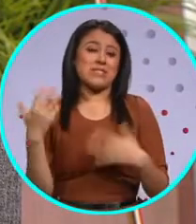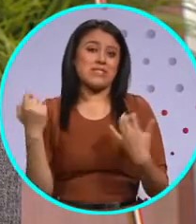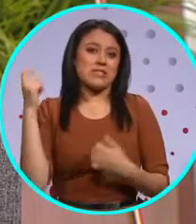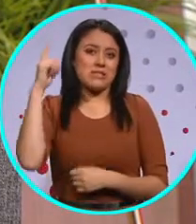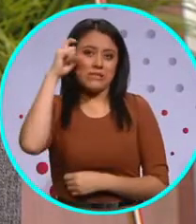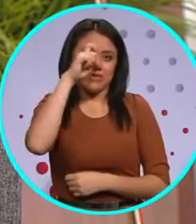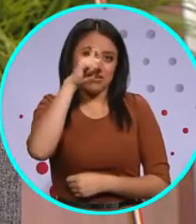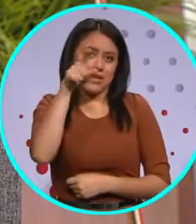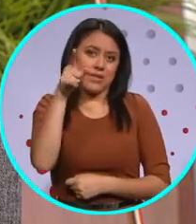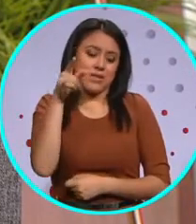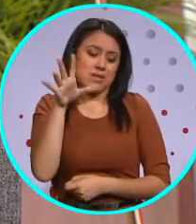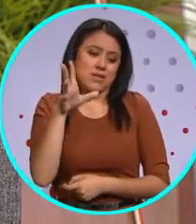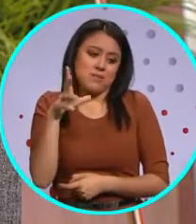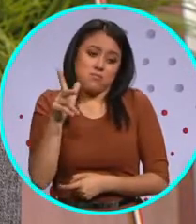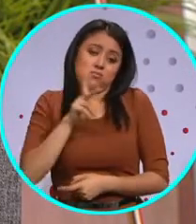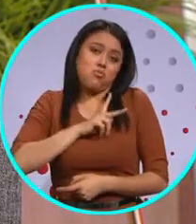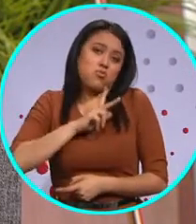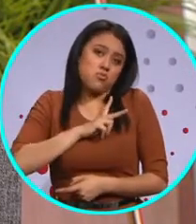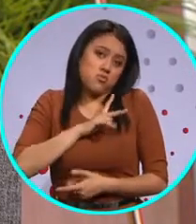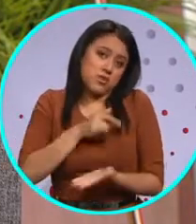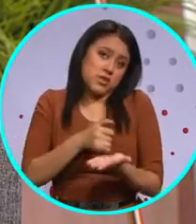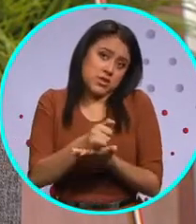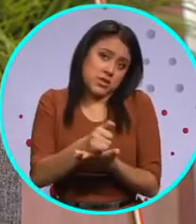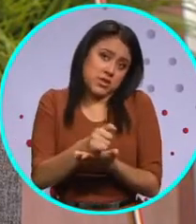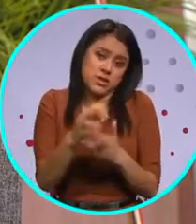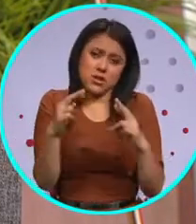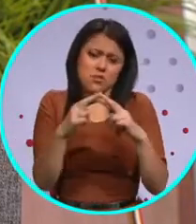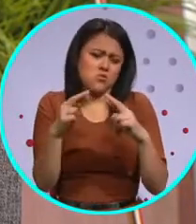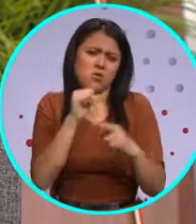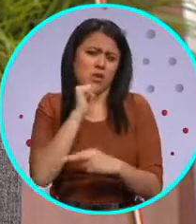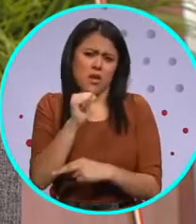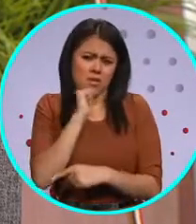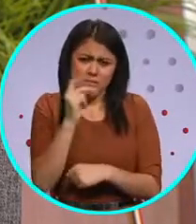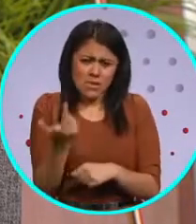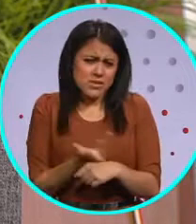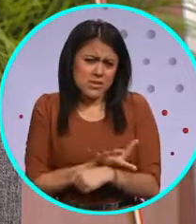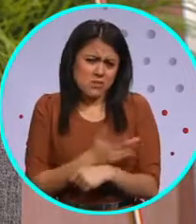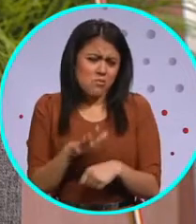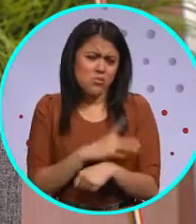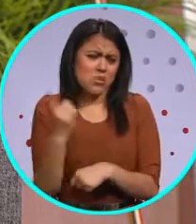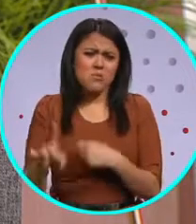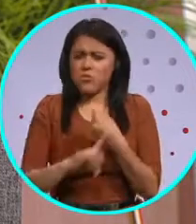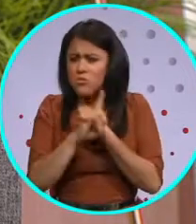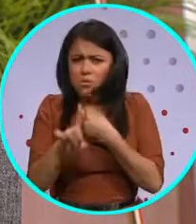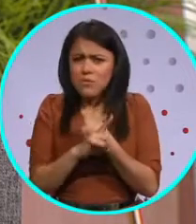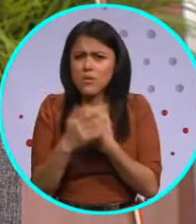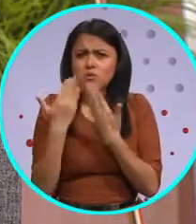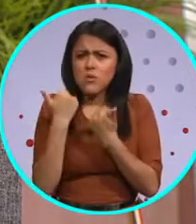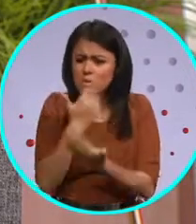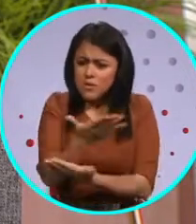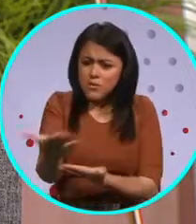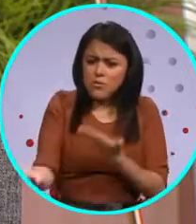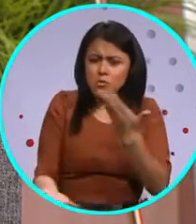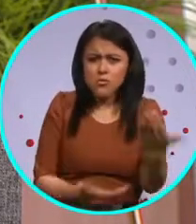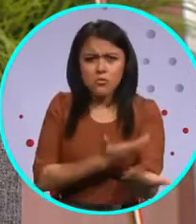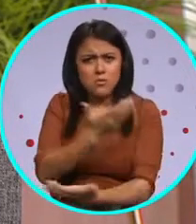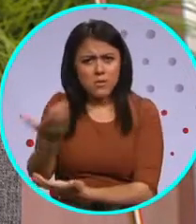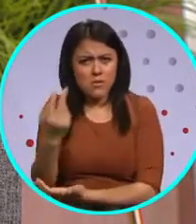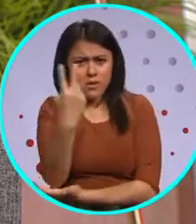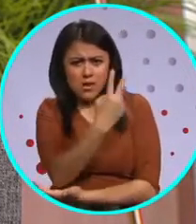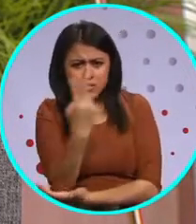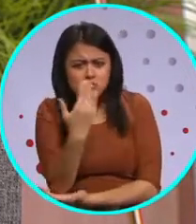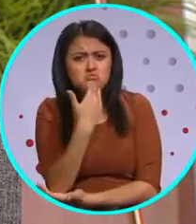decisión de cada uno creo que la religión no tendrían animales no tendría por qué ser un obstáculo para convivir no solamente en pareja sino en una